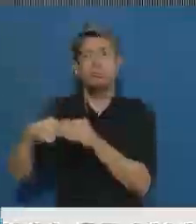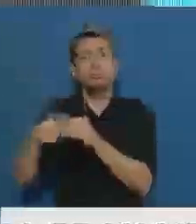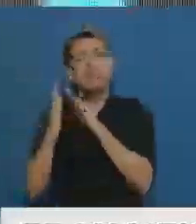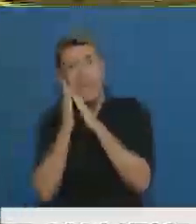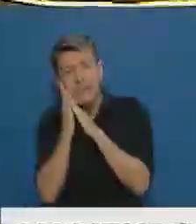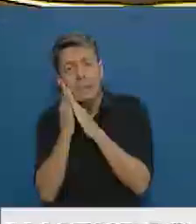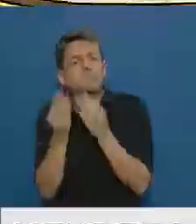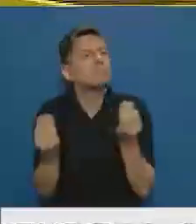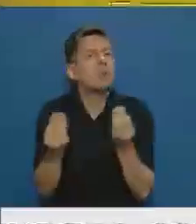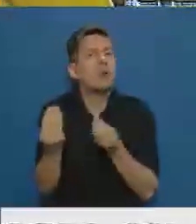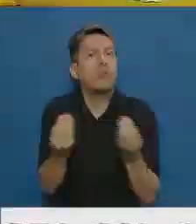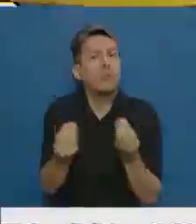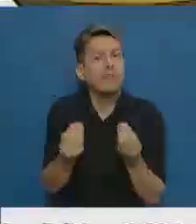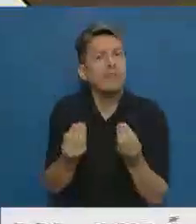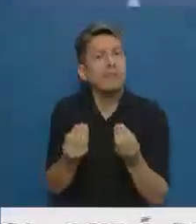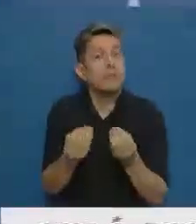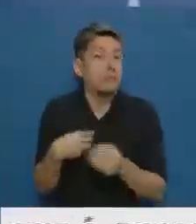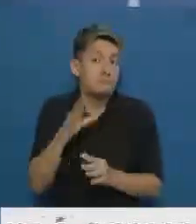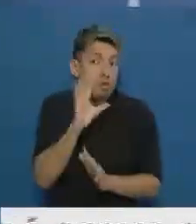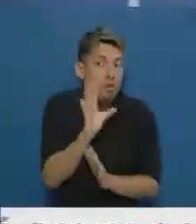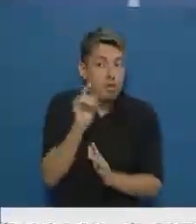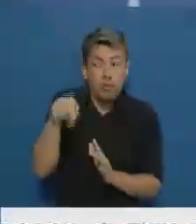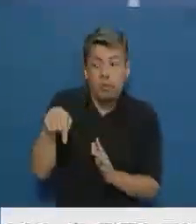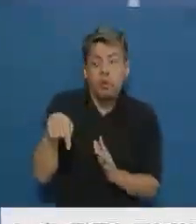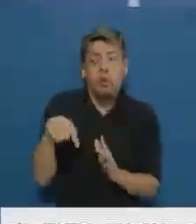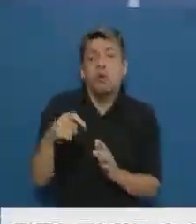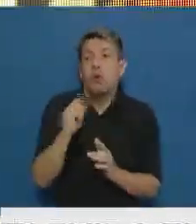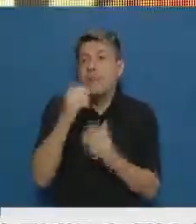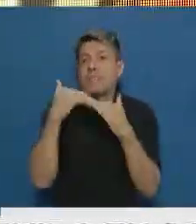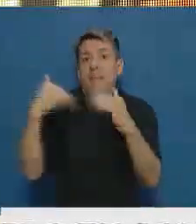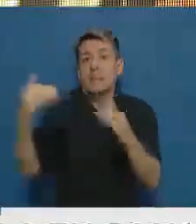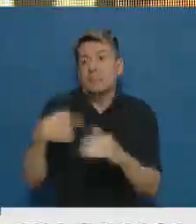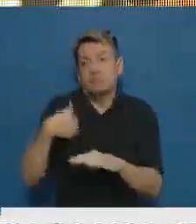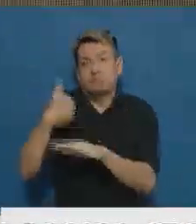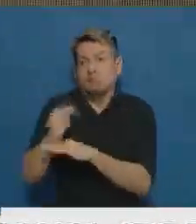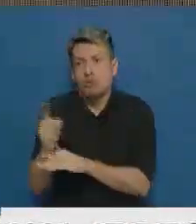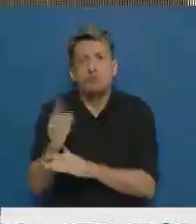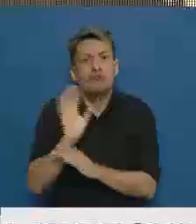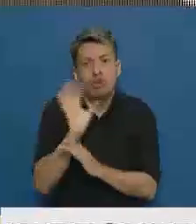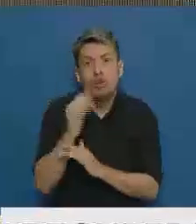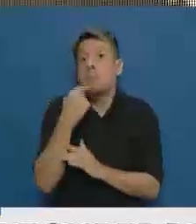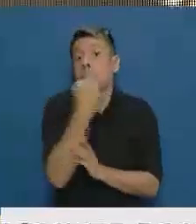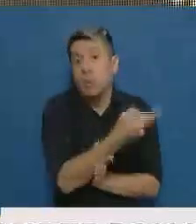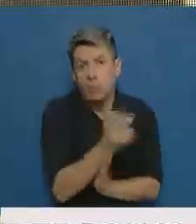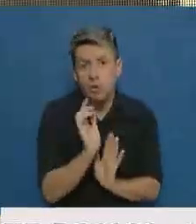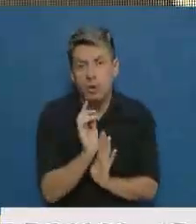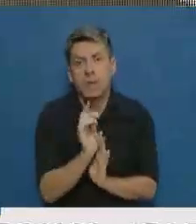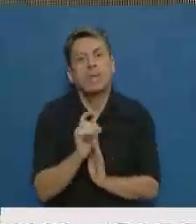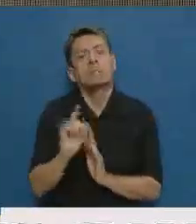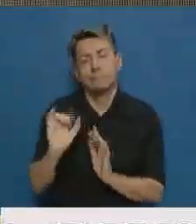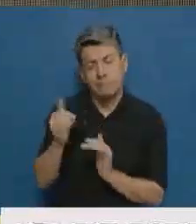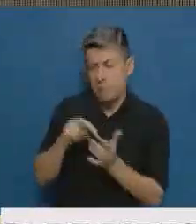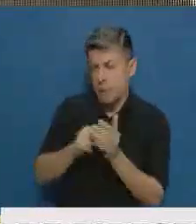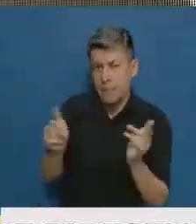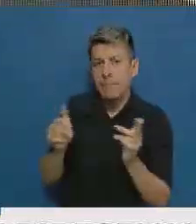pregunto, desconociendo lo que se habló en la conferencia de prensa hace instantes cuando estuvimos. Sí, no hay problema. La jornada no se reduce. Bien. ¿Eso qué